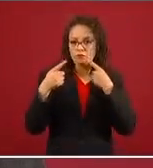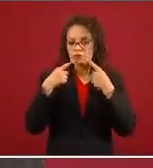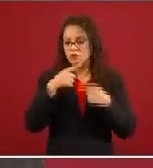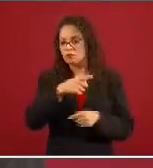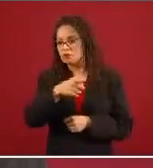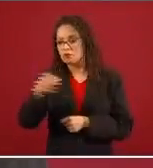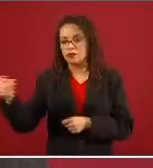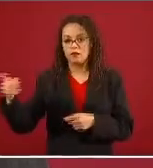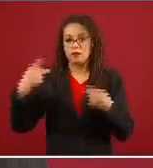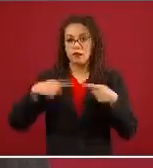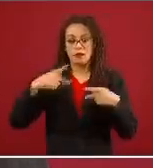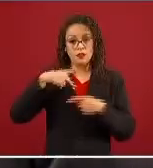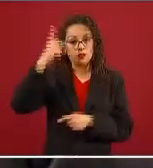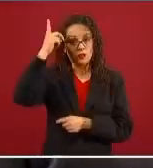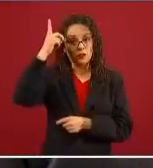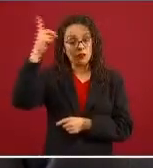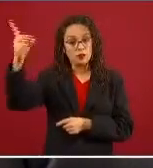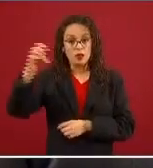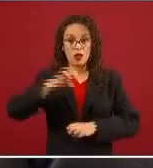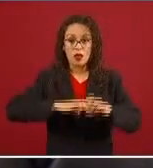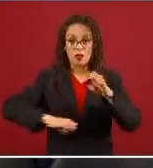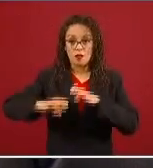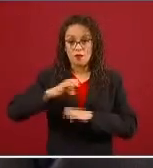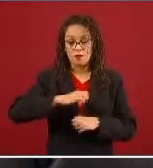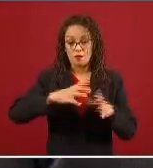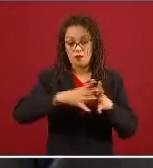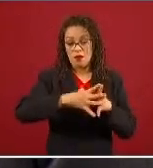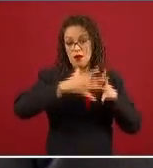los dueños de las grandes empresas